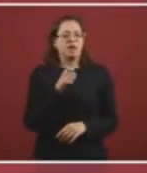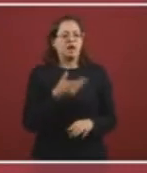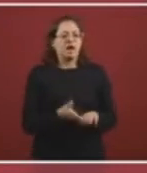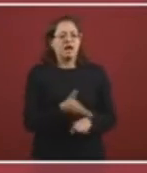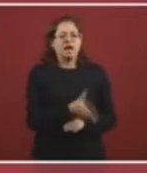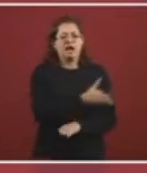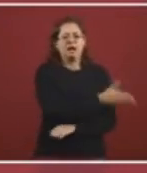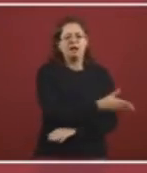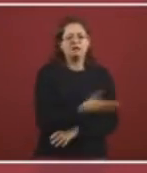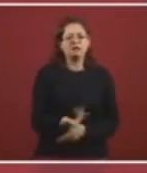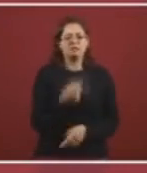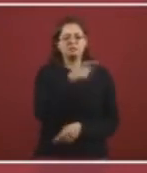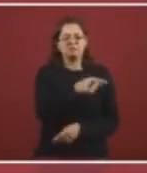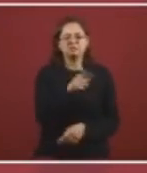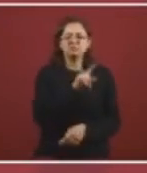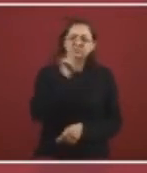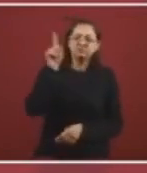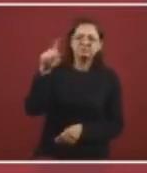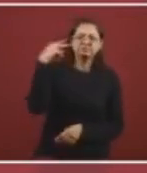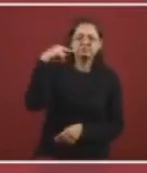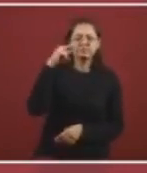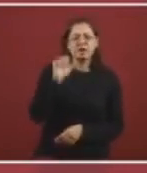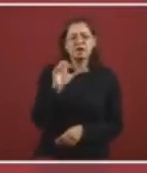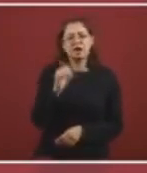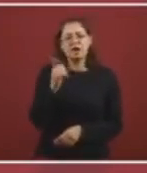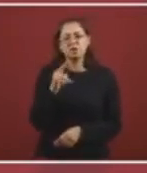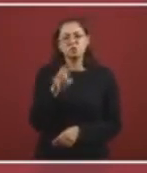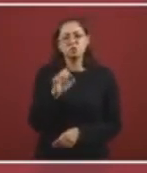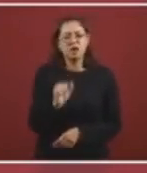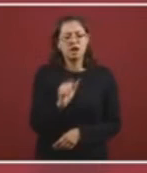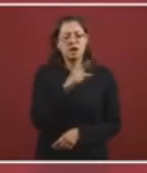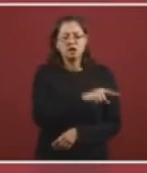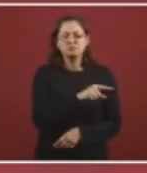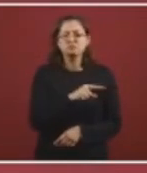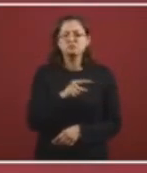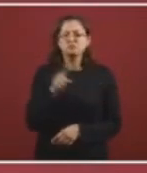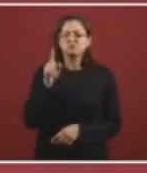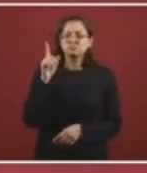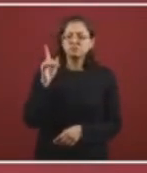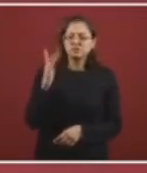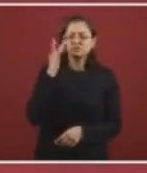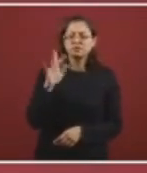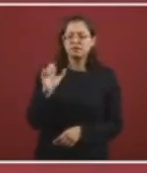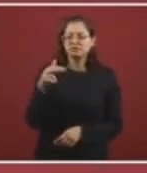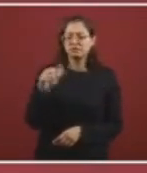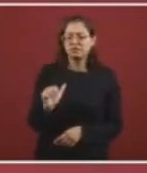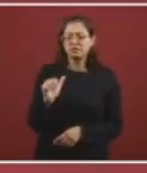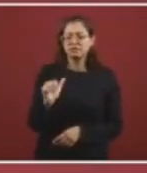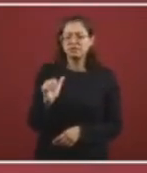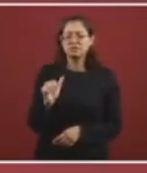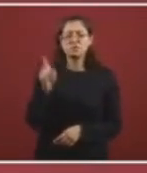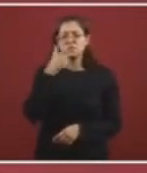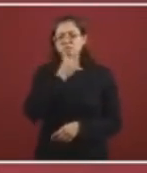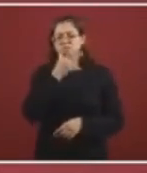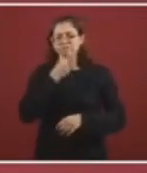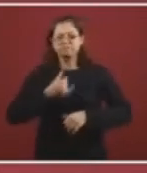antes estar en Acayuca, en Veracruz, persiguiendo a Santana Rodríguez, Santanón, un